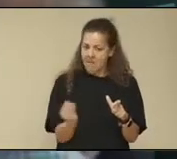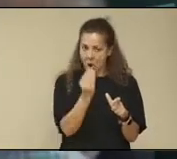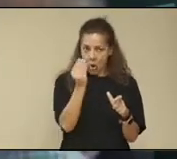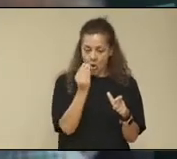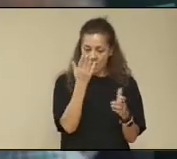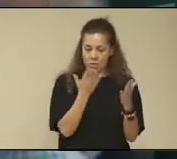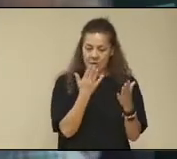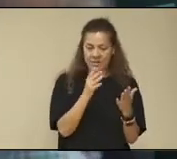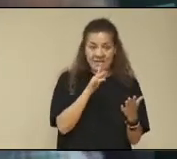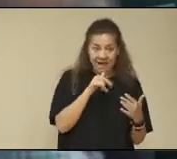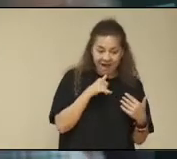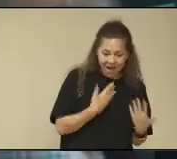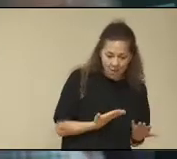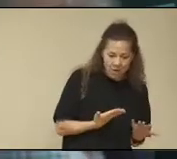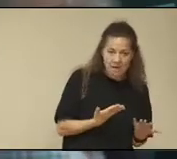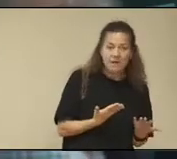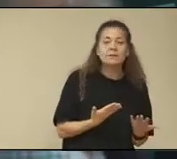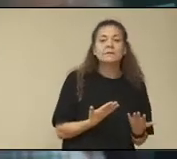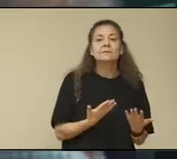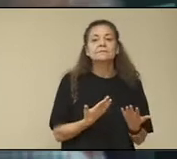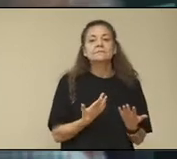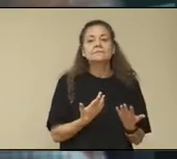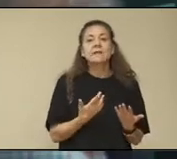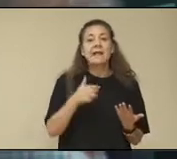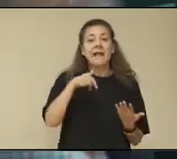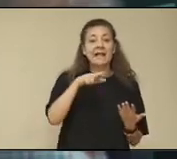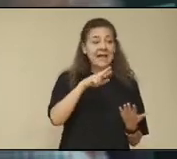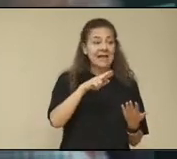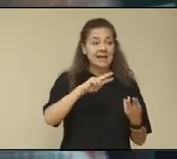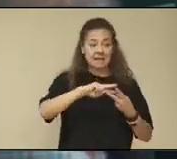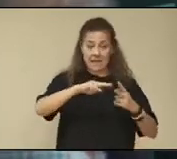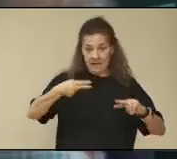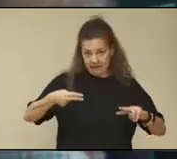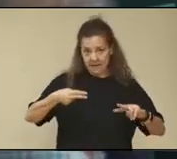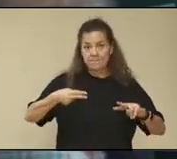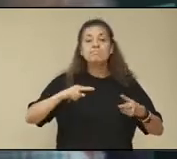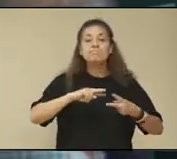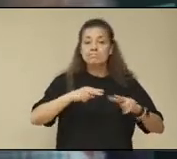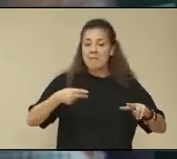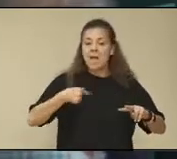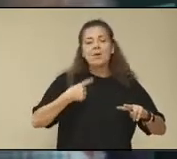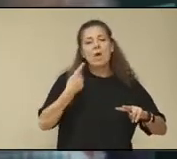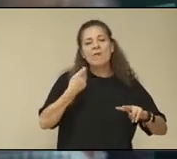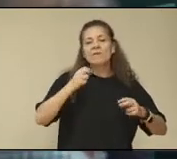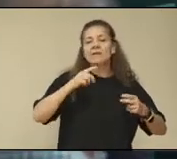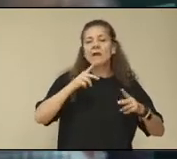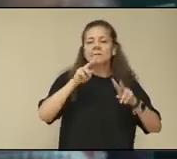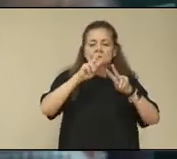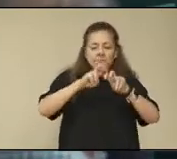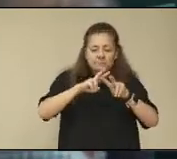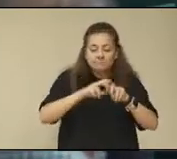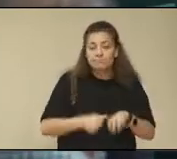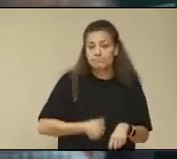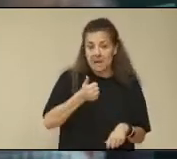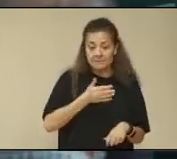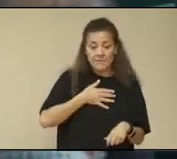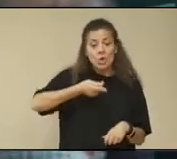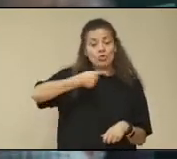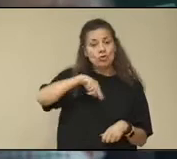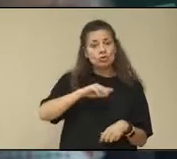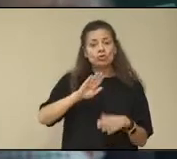a las actuales de RNA mensajero, pero que va a requerir más investigación. Entonces, nosotros